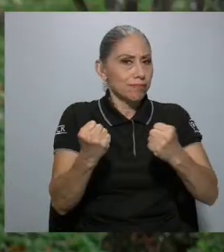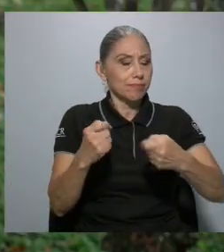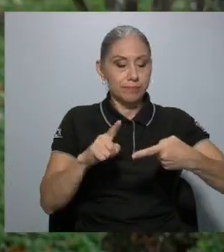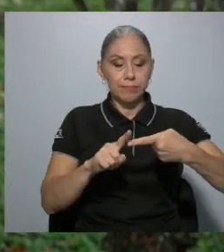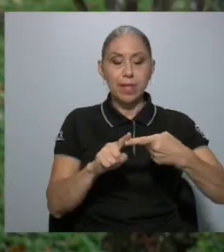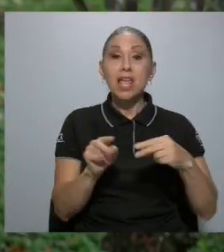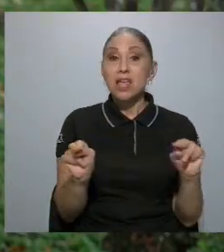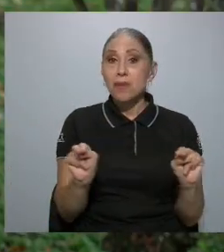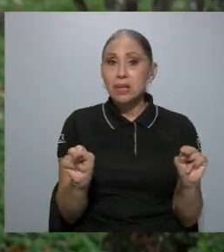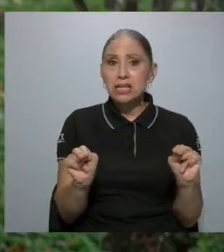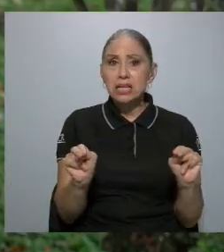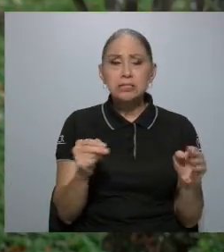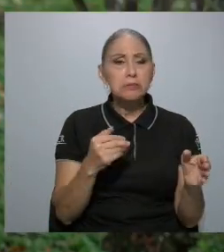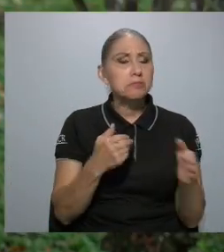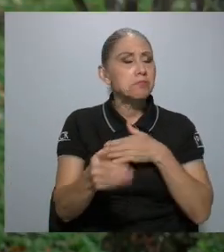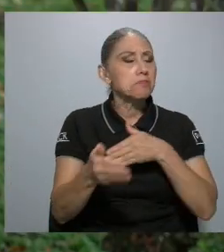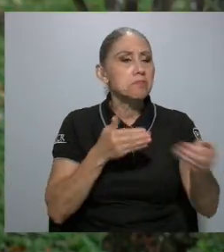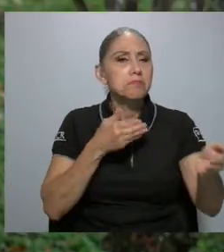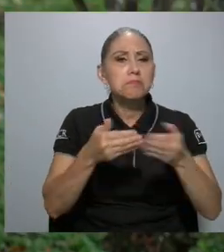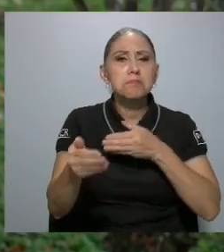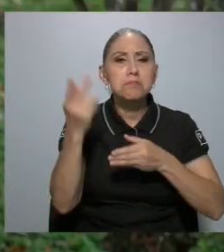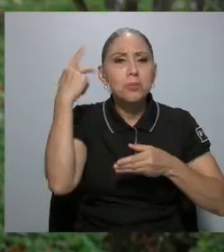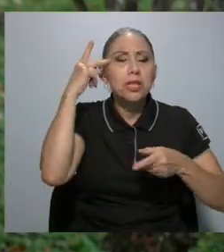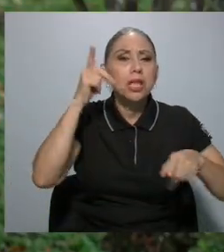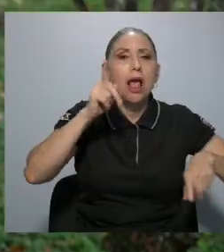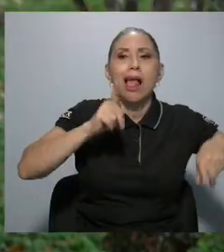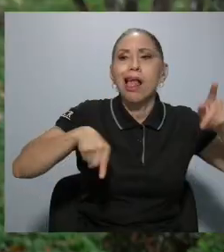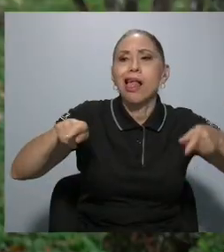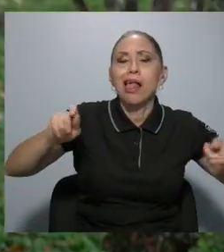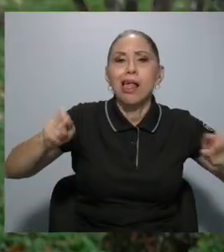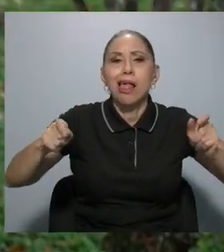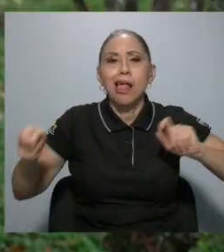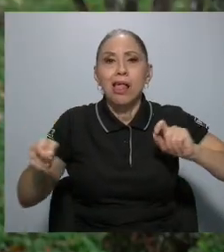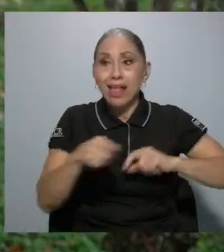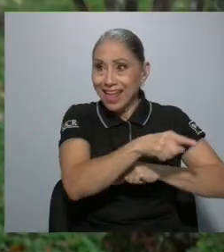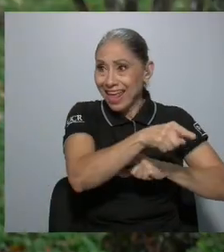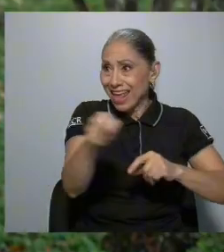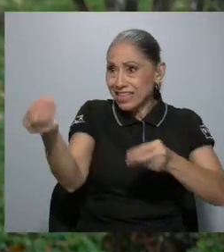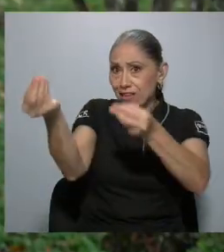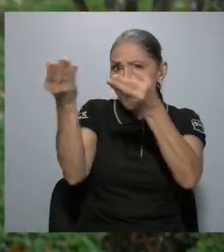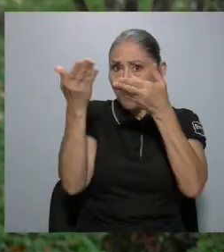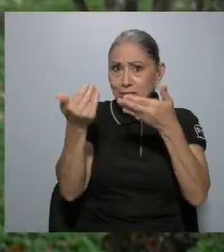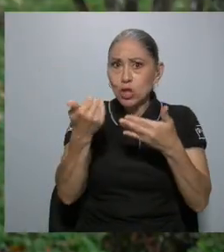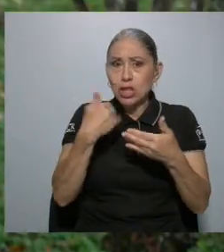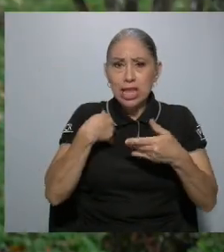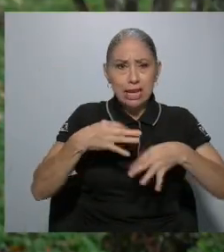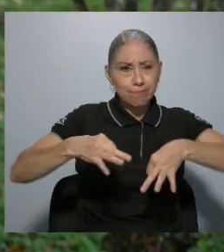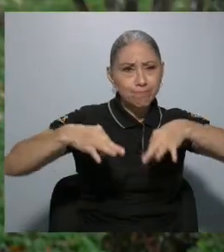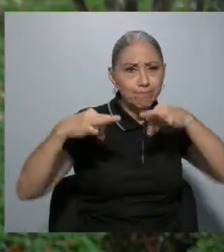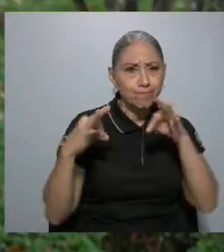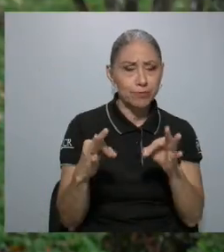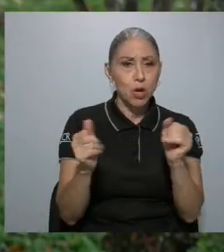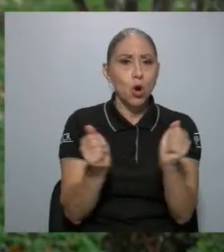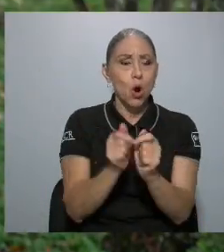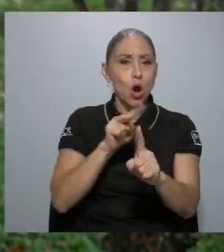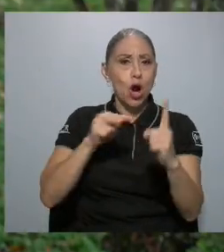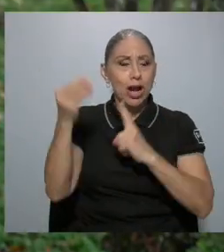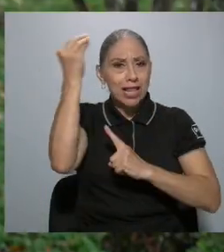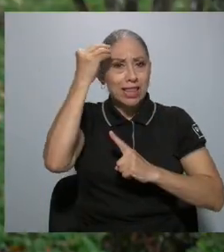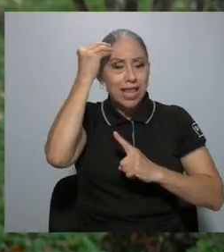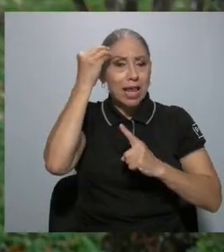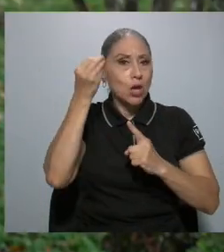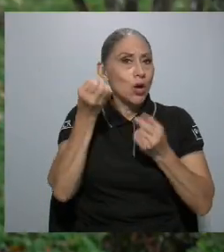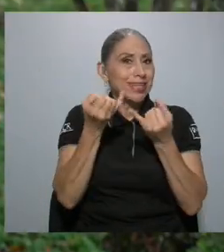evidencia sólida. Imparciales porque a pesar de los vaivenes de la política, estas fuentes sostienen datos que